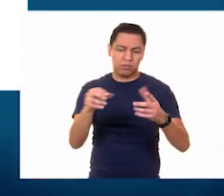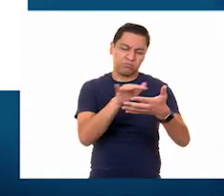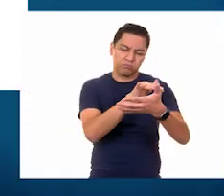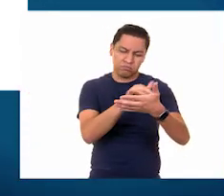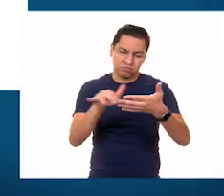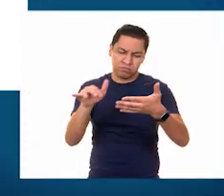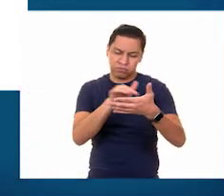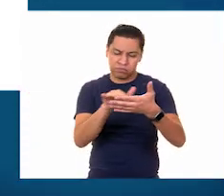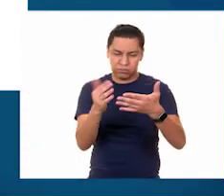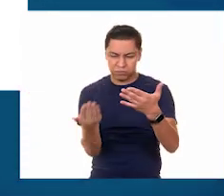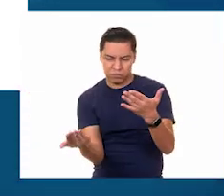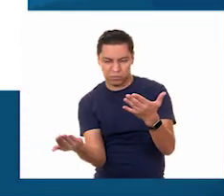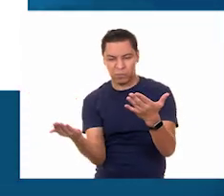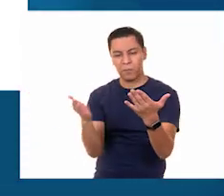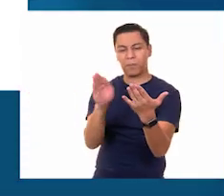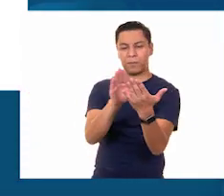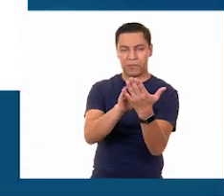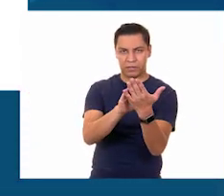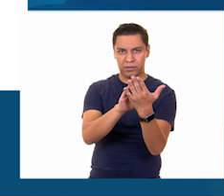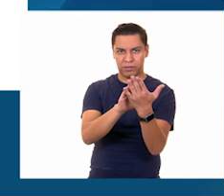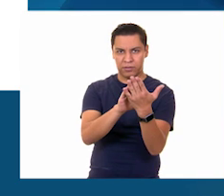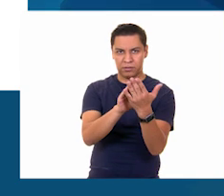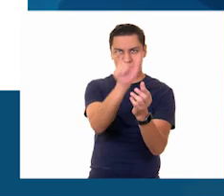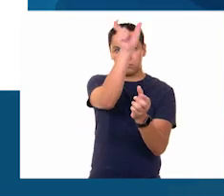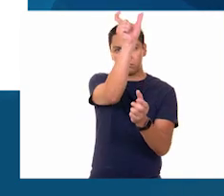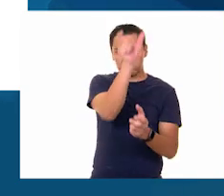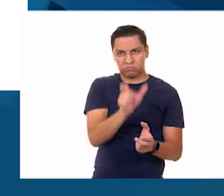tríptico seguiría el orden de las columnas en la página.